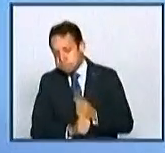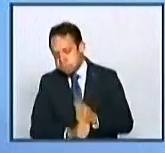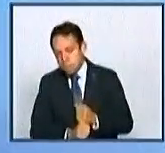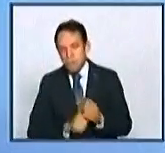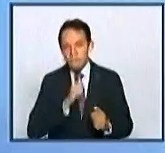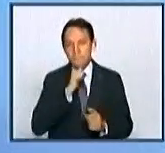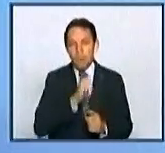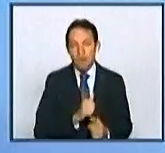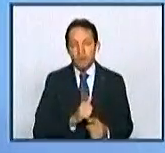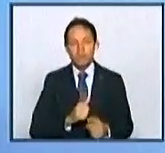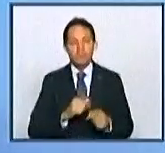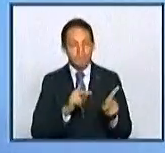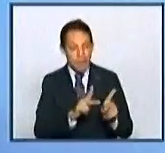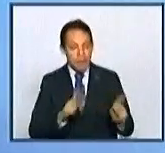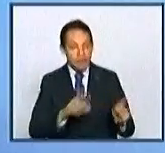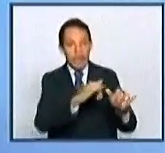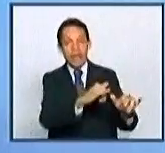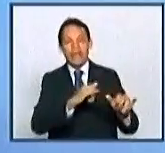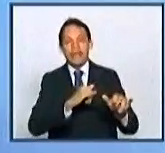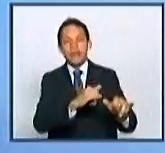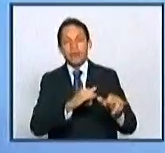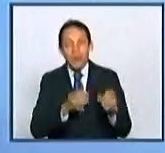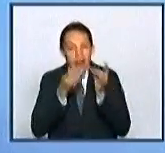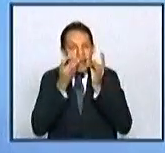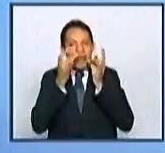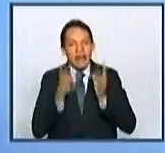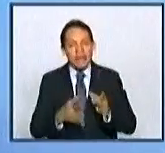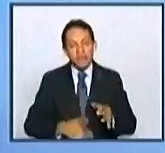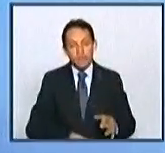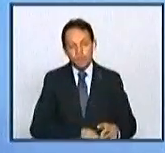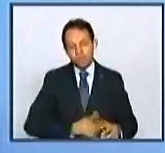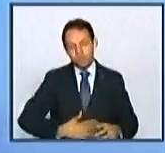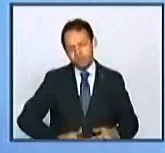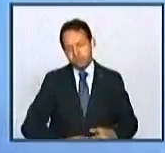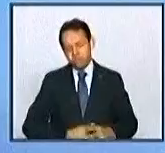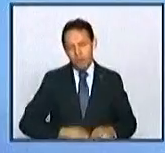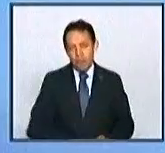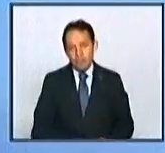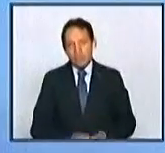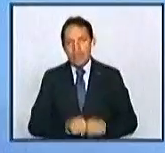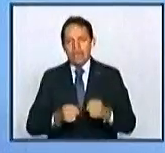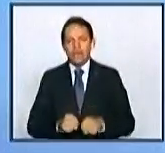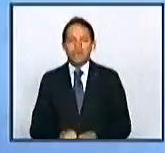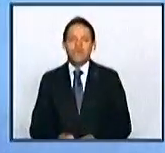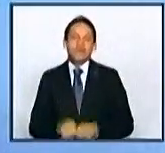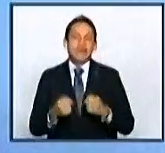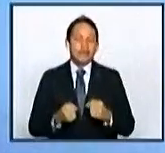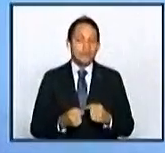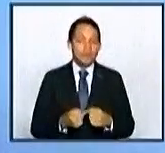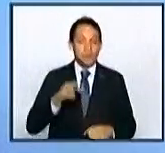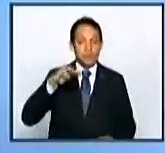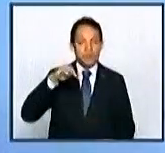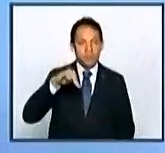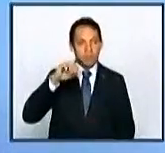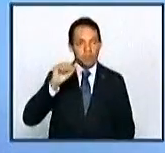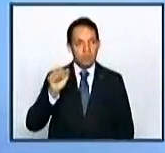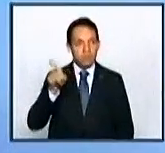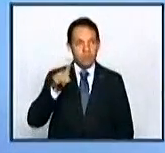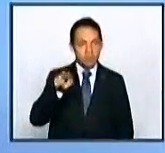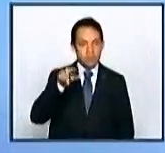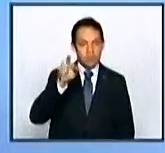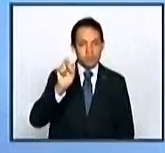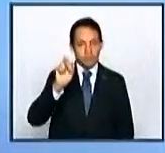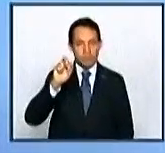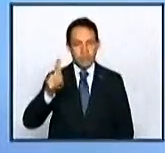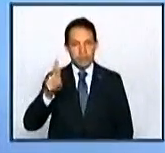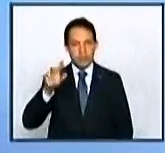las enfermedades más graves que pueda tener el cuerpo humano. Master Fibra les ayuda